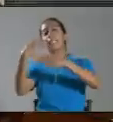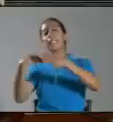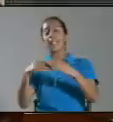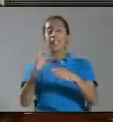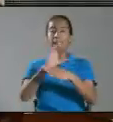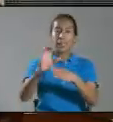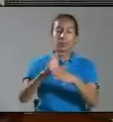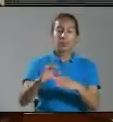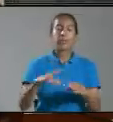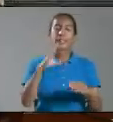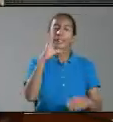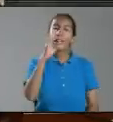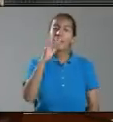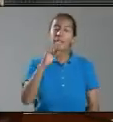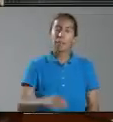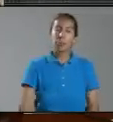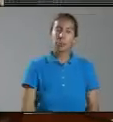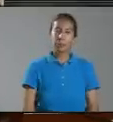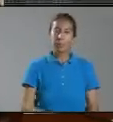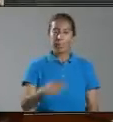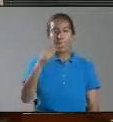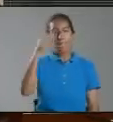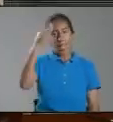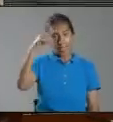platicamos el día